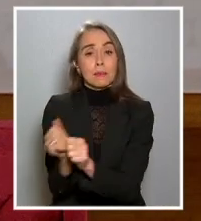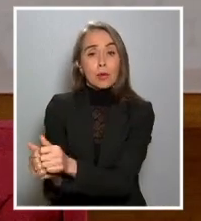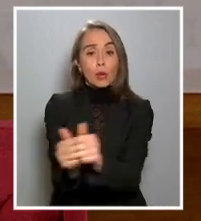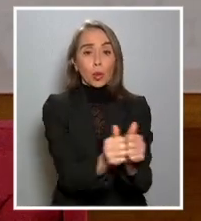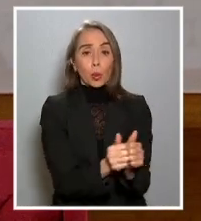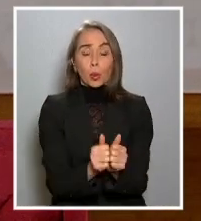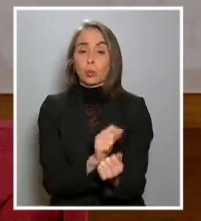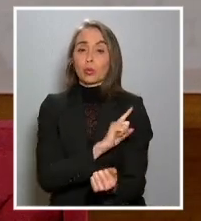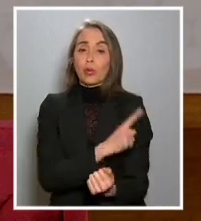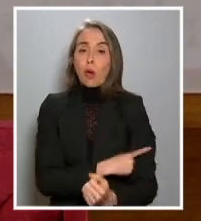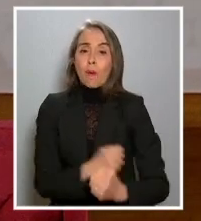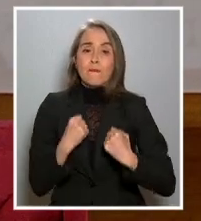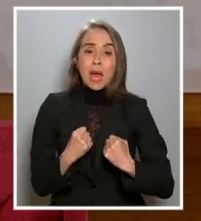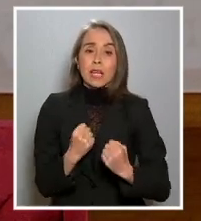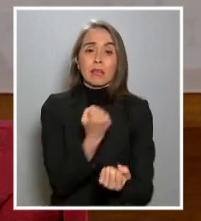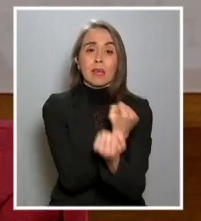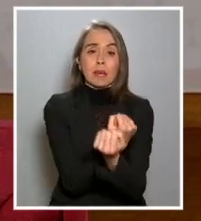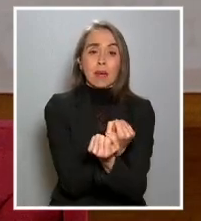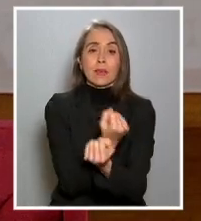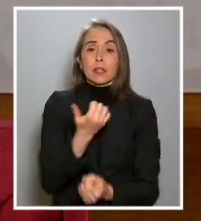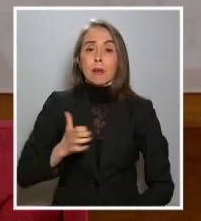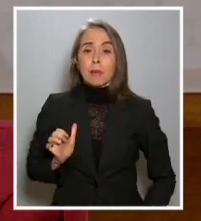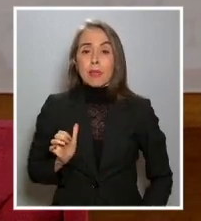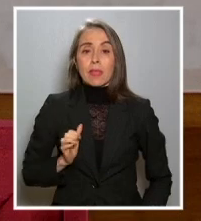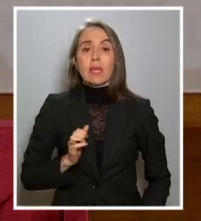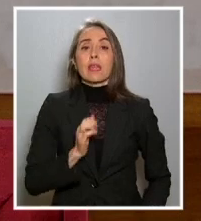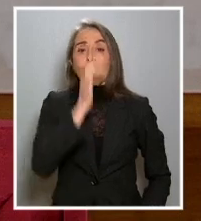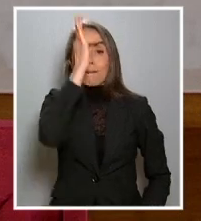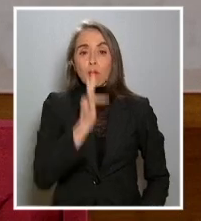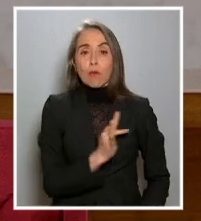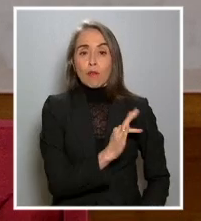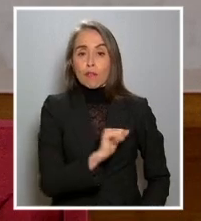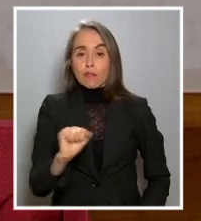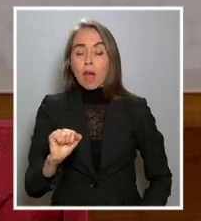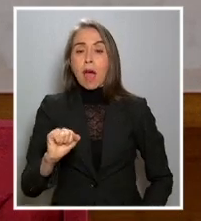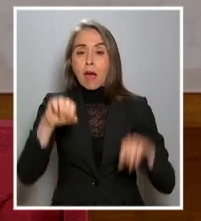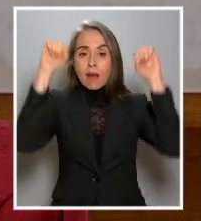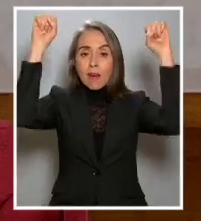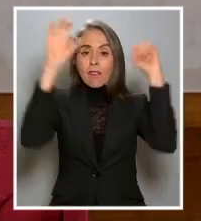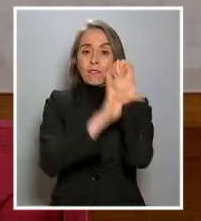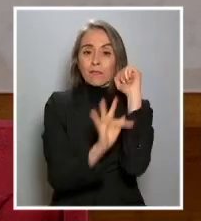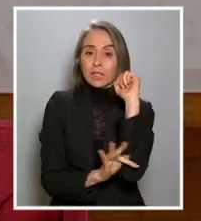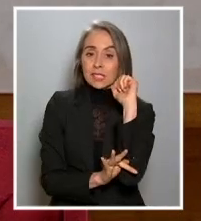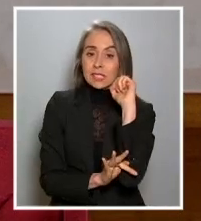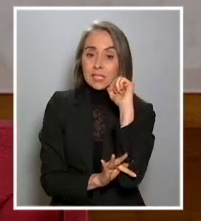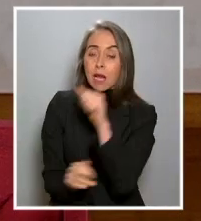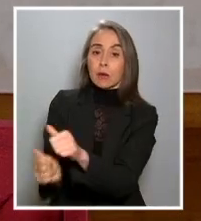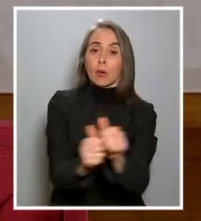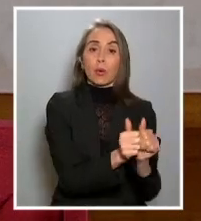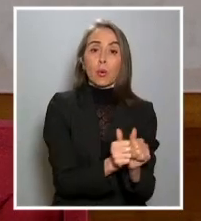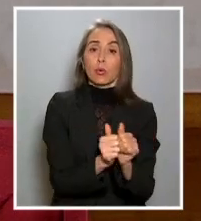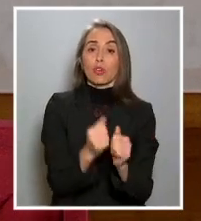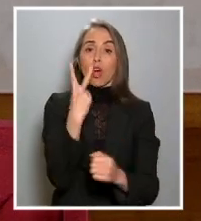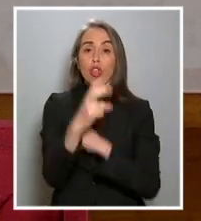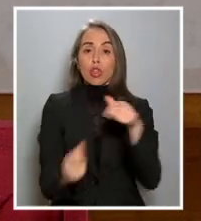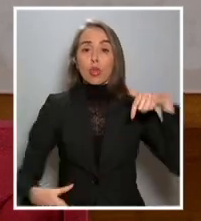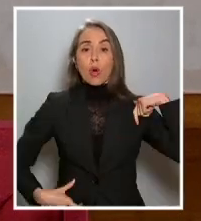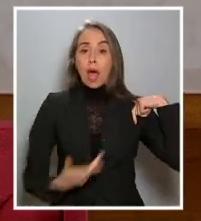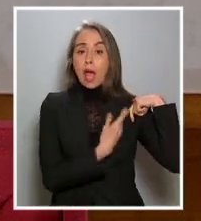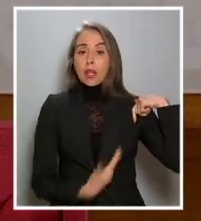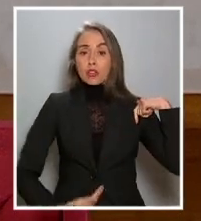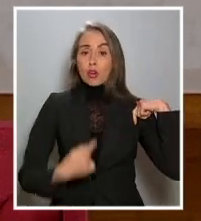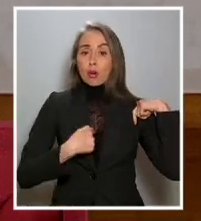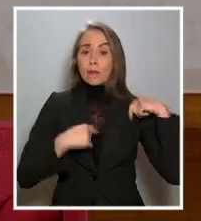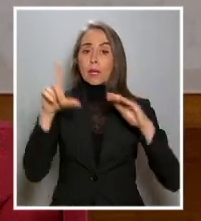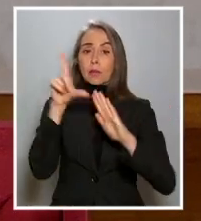y a la valentía de carabineros, PDI, las Fuerzas Armadas, la Fiscalía, hemos logrado disminuir en los dos años de nuestro gobierno